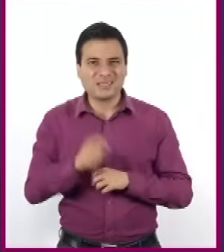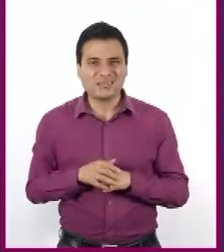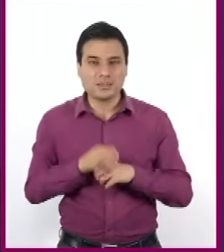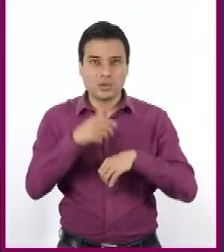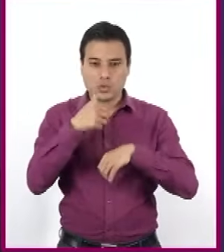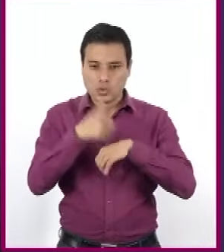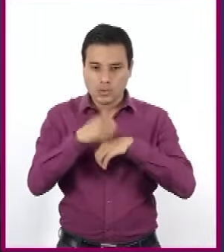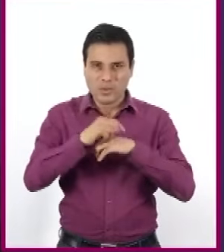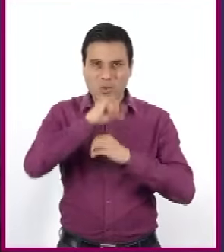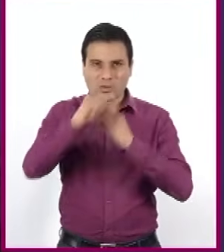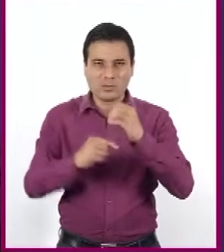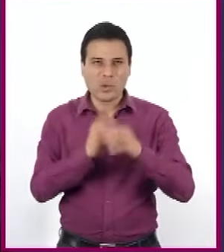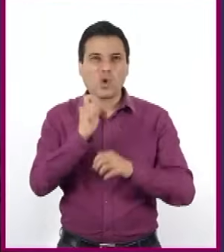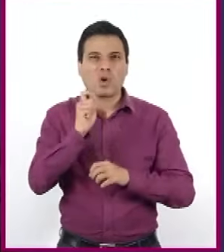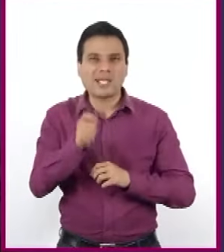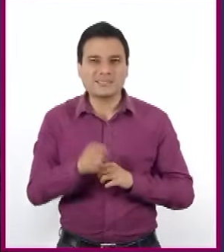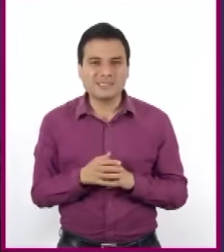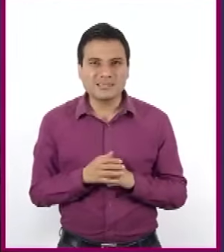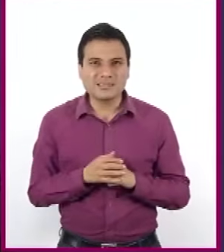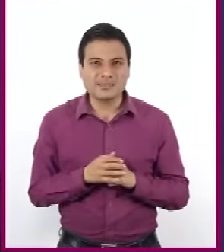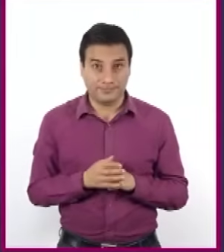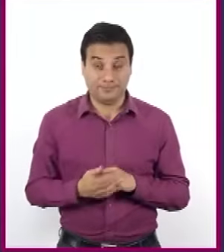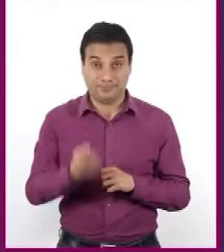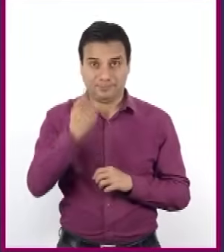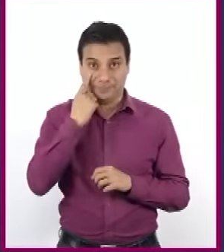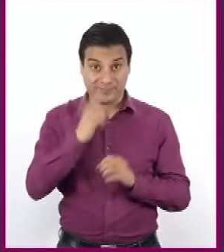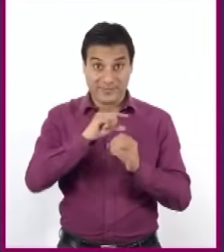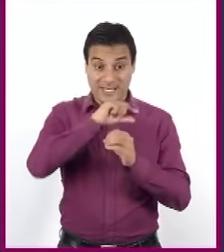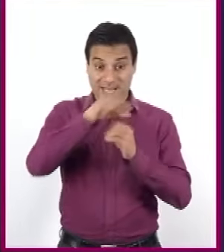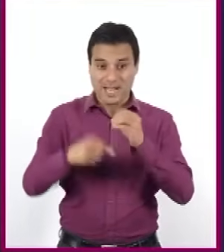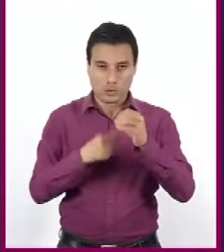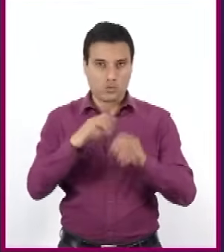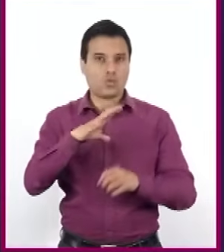conceptos engloban las magnitudes atómicas que definen al átomo.